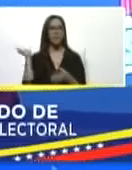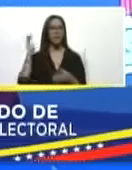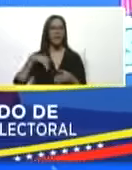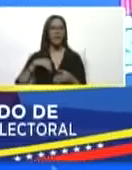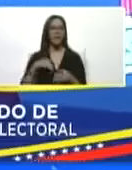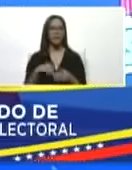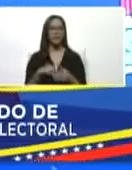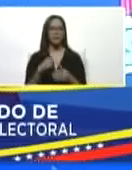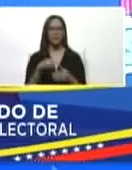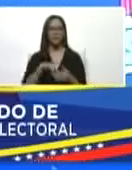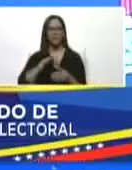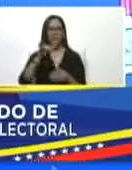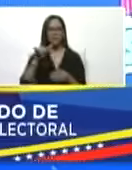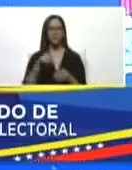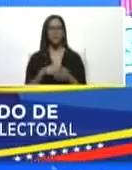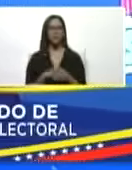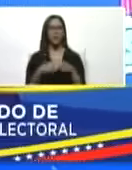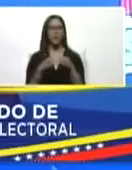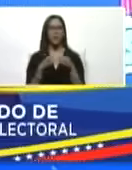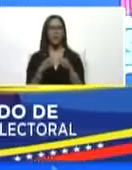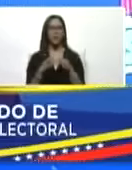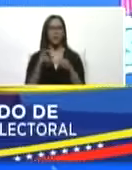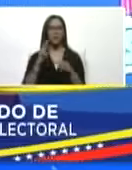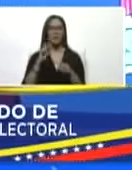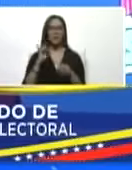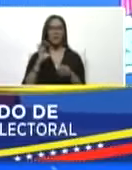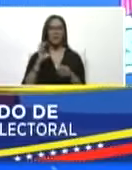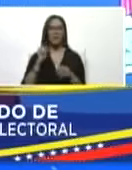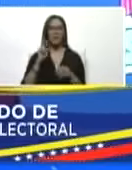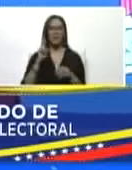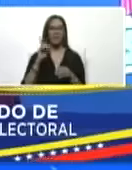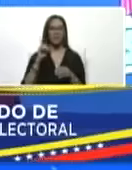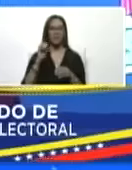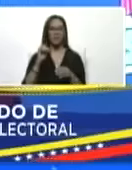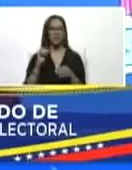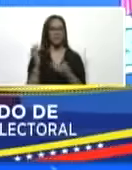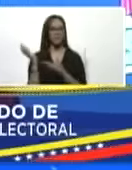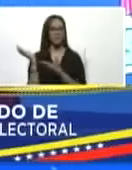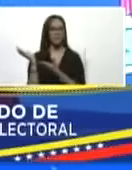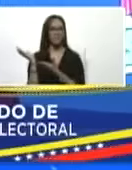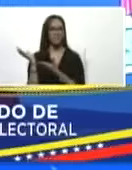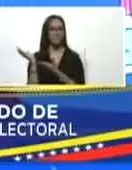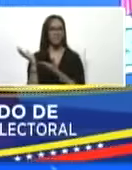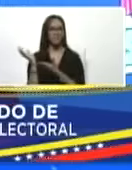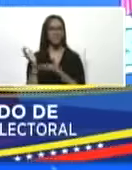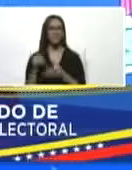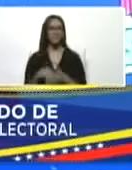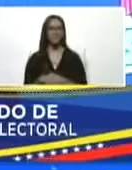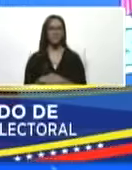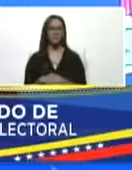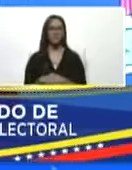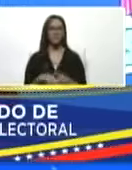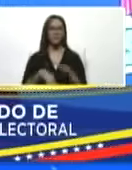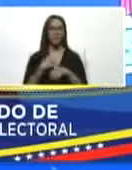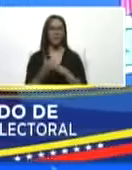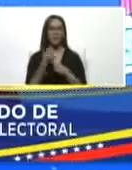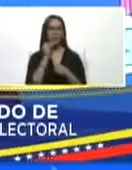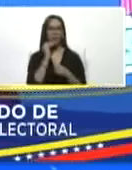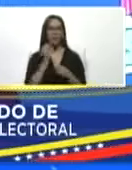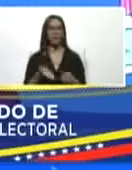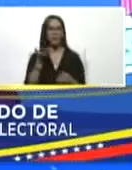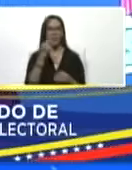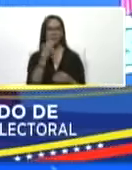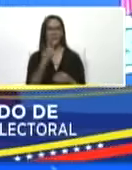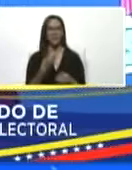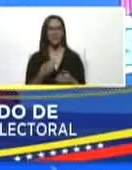gira. Y el compañero Ricardo Sánchez, estratega electoral. La juventud, párate que te